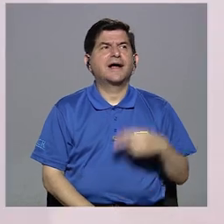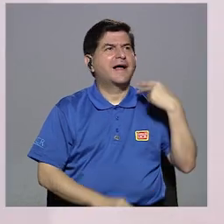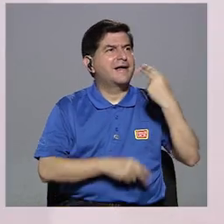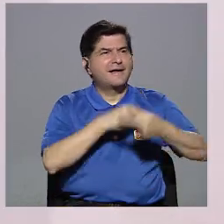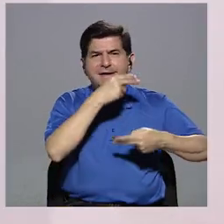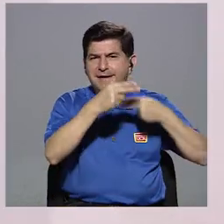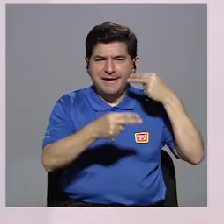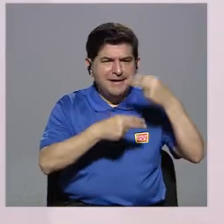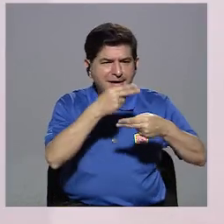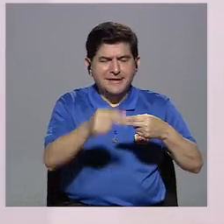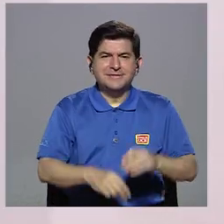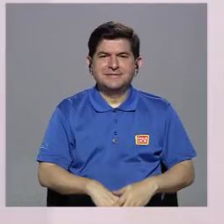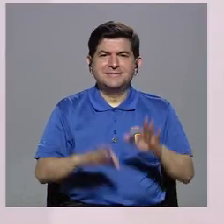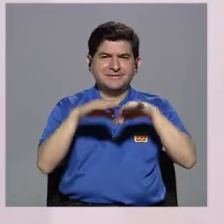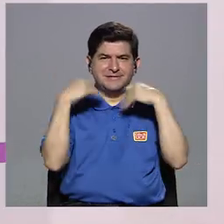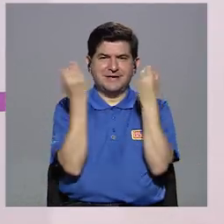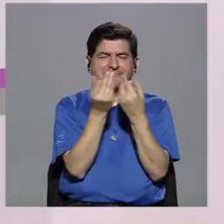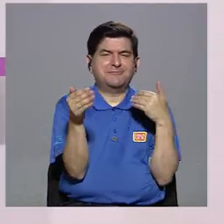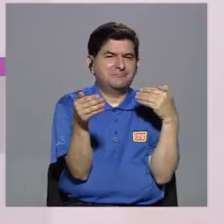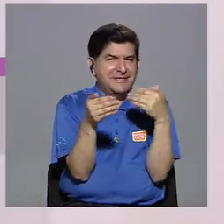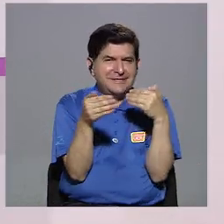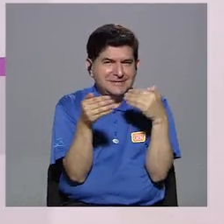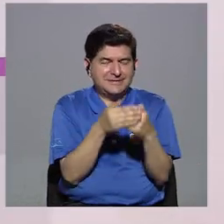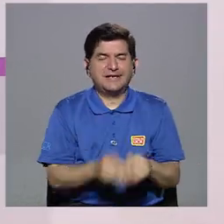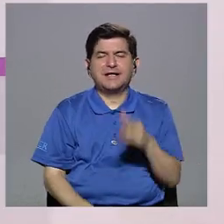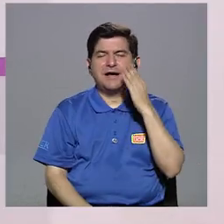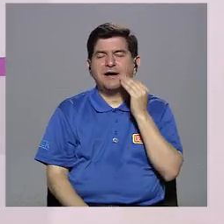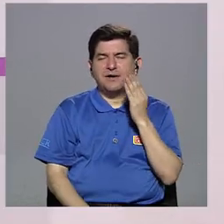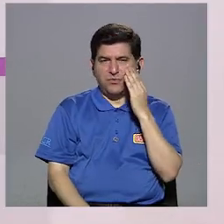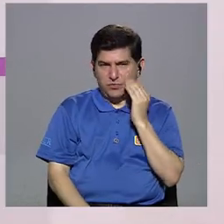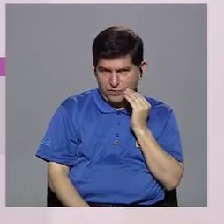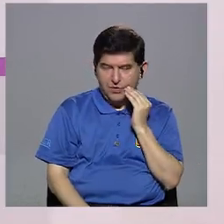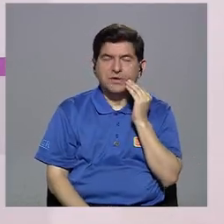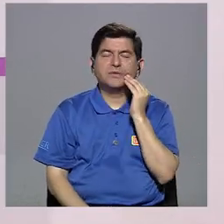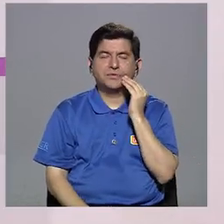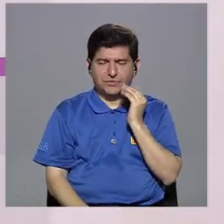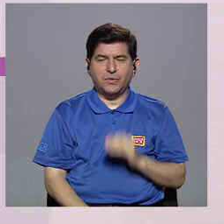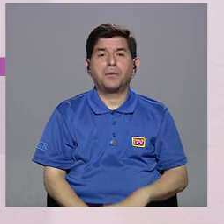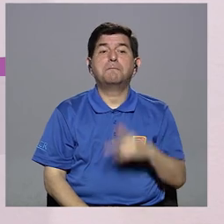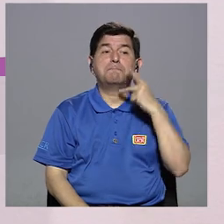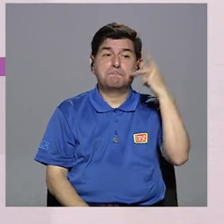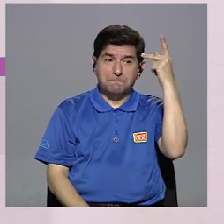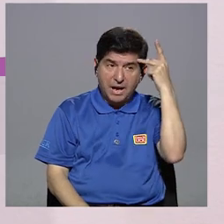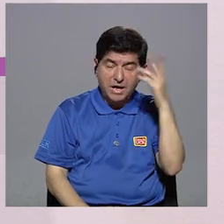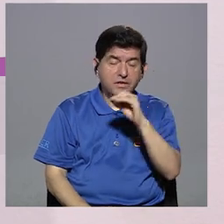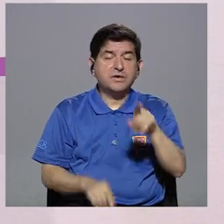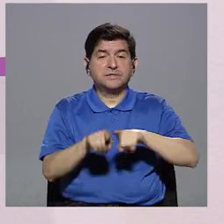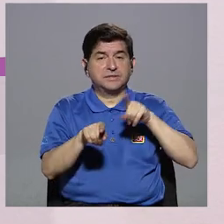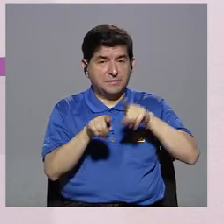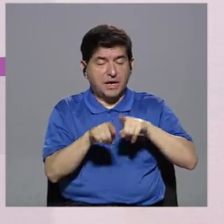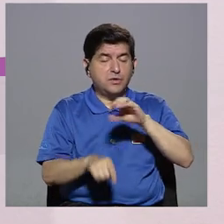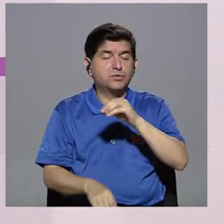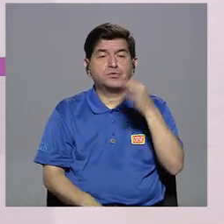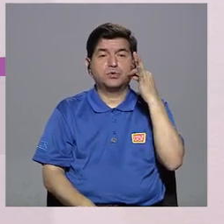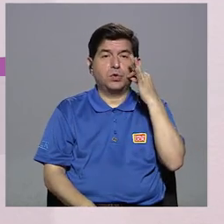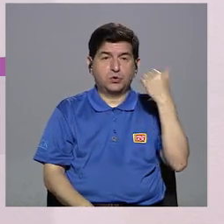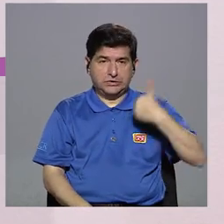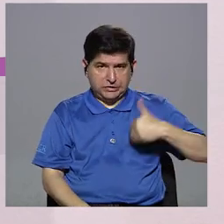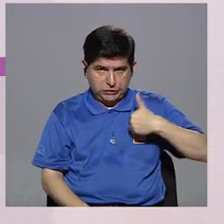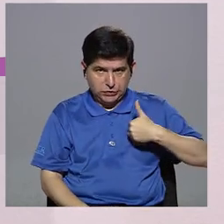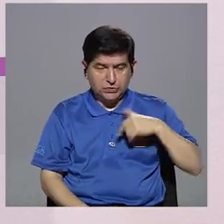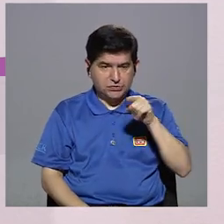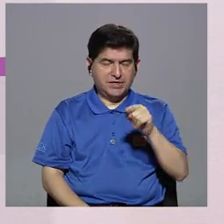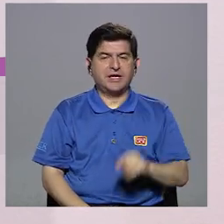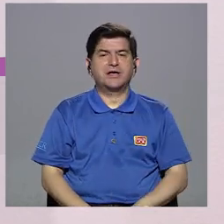herencia de familiares cercanos o abuelos o padres o hermanos o tíos eso